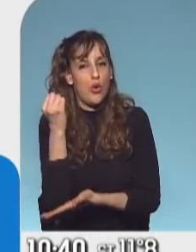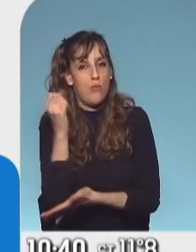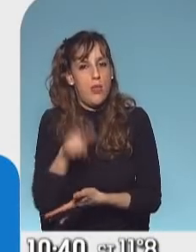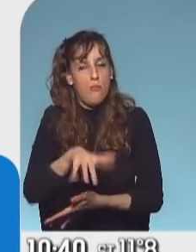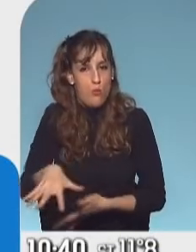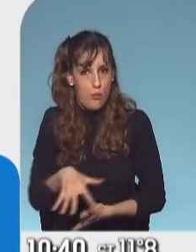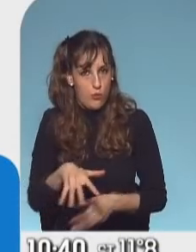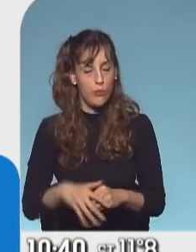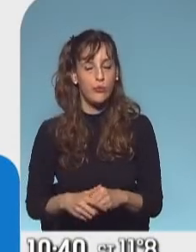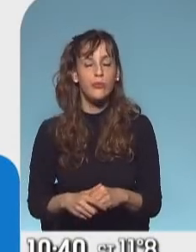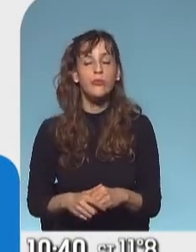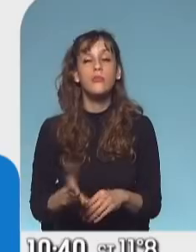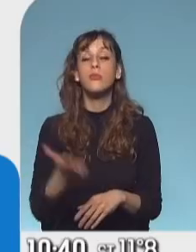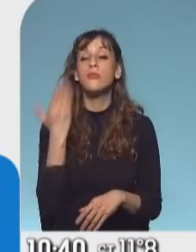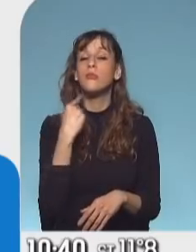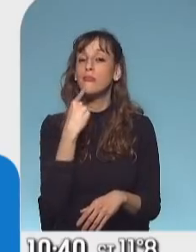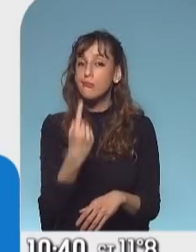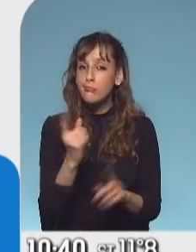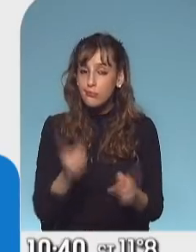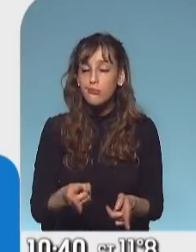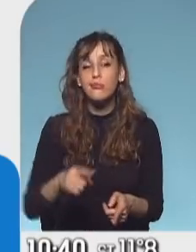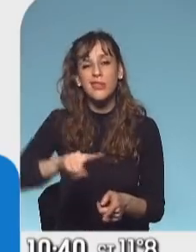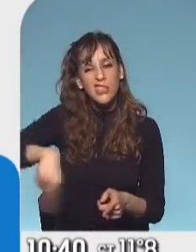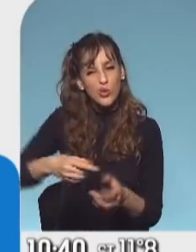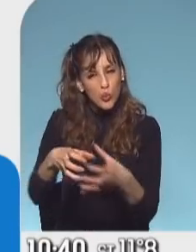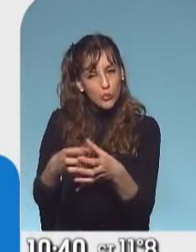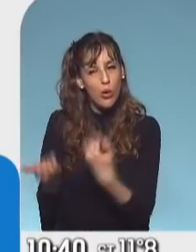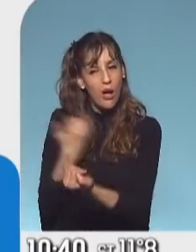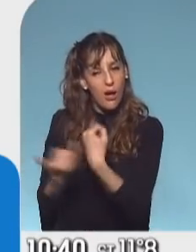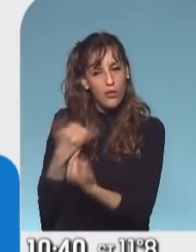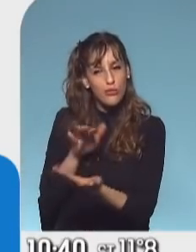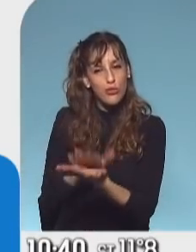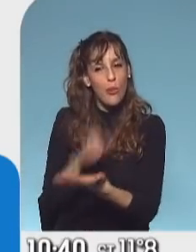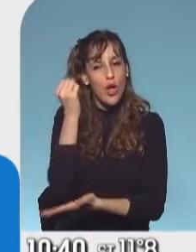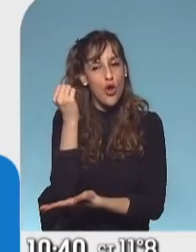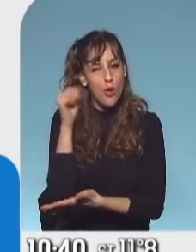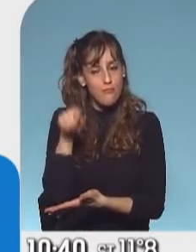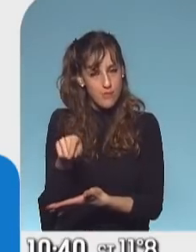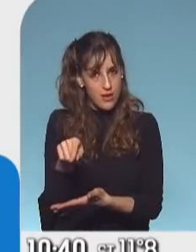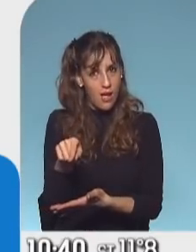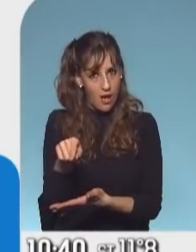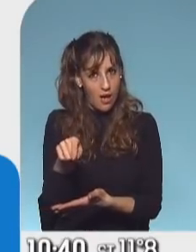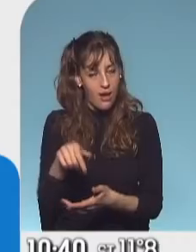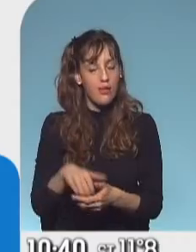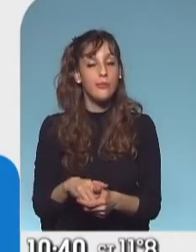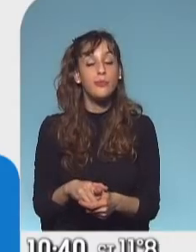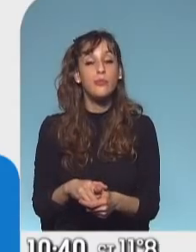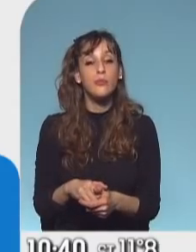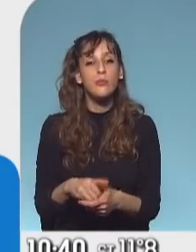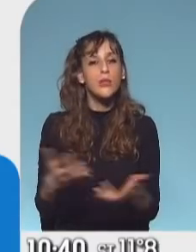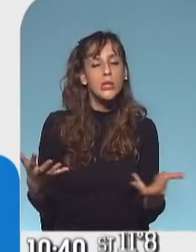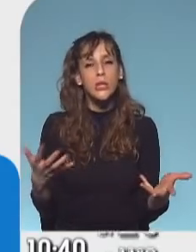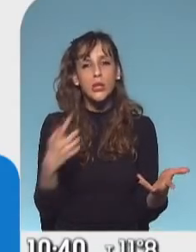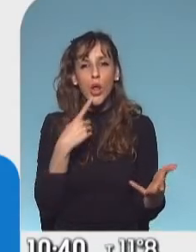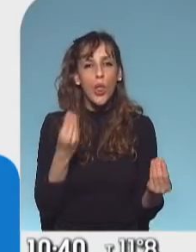Y les decía que cuando ellos me hablaban de la economía popular, como la hoja de la economía estaba escrita, yo miraba y decía, ¿y